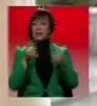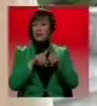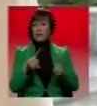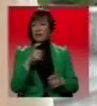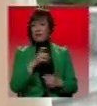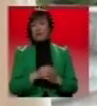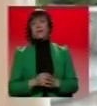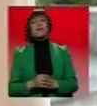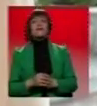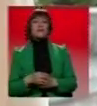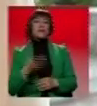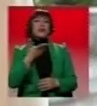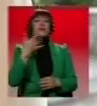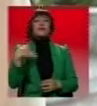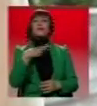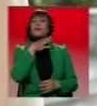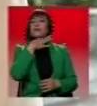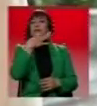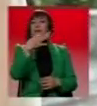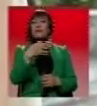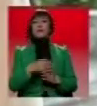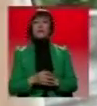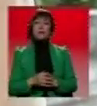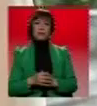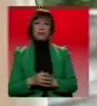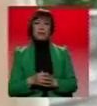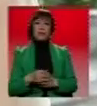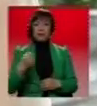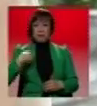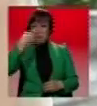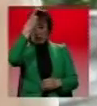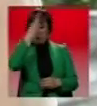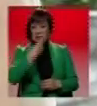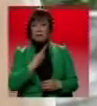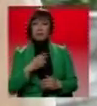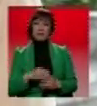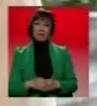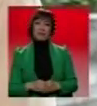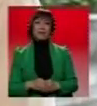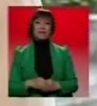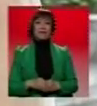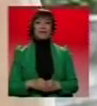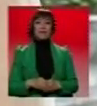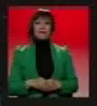la gente, en fin, es una bendición tener este arte.